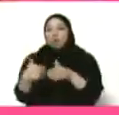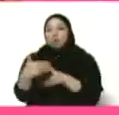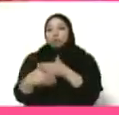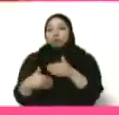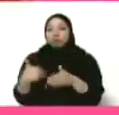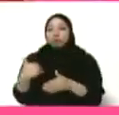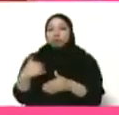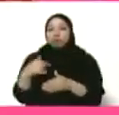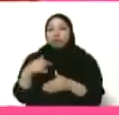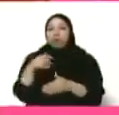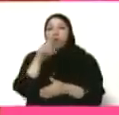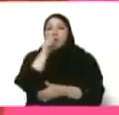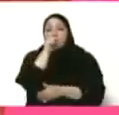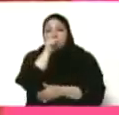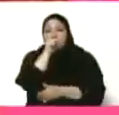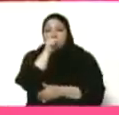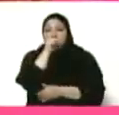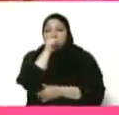compañeros